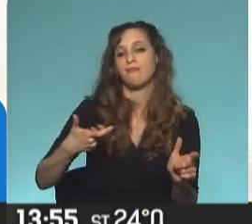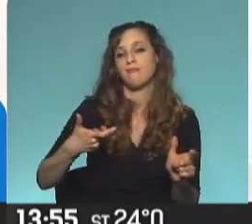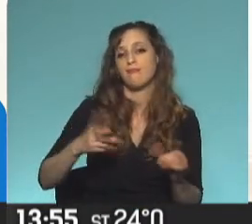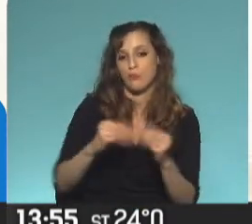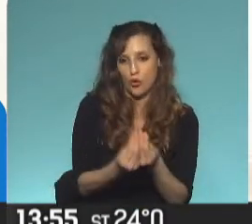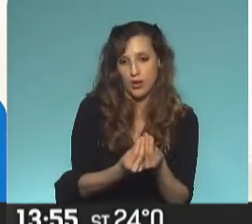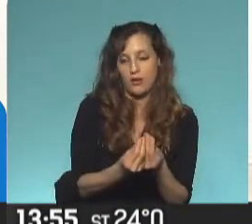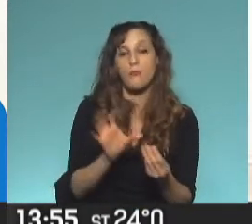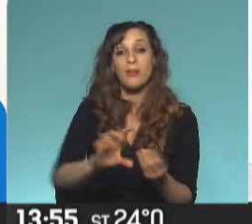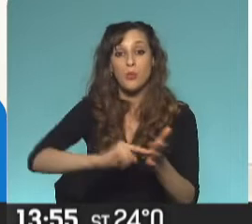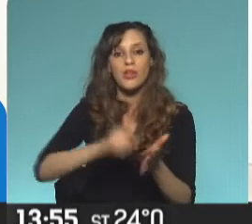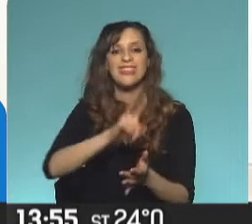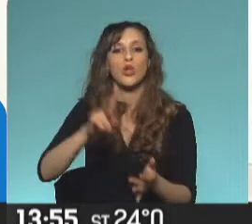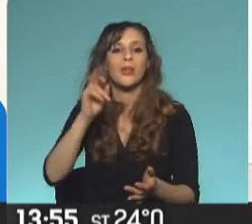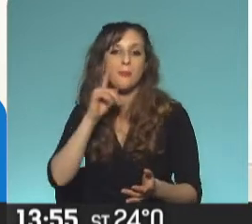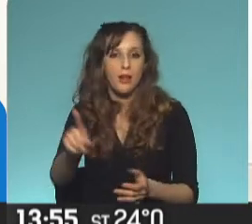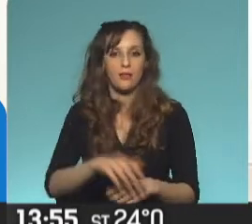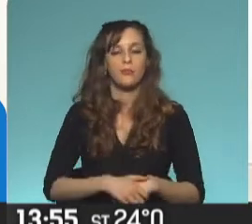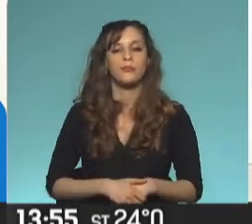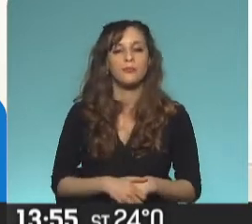provincia buenos aires empezamos